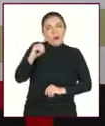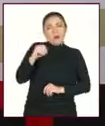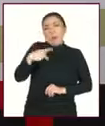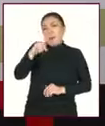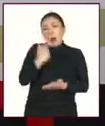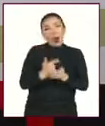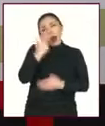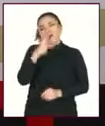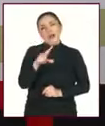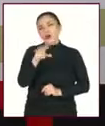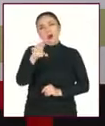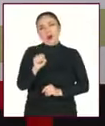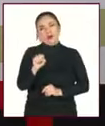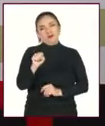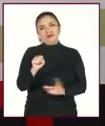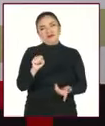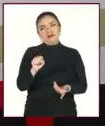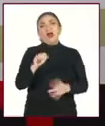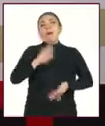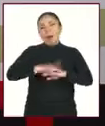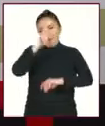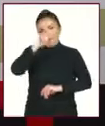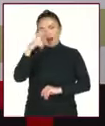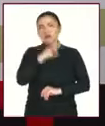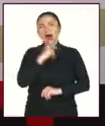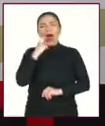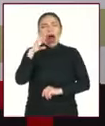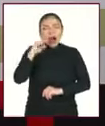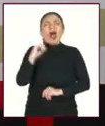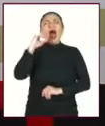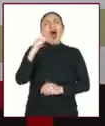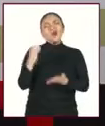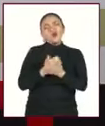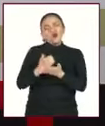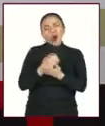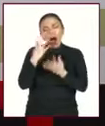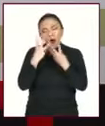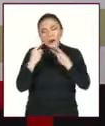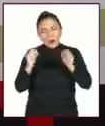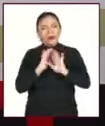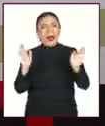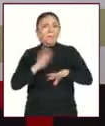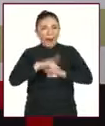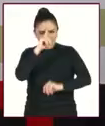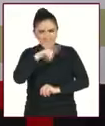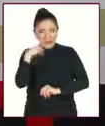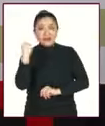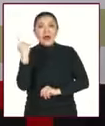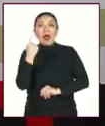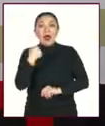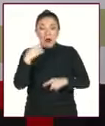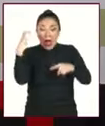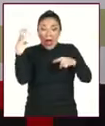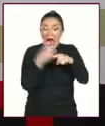más fácil que una persona se recupere pronto de una lesión de una mordida a que nos arranque un dedo o que se